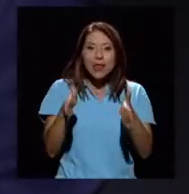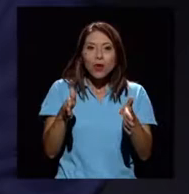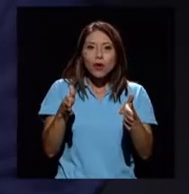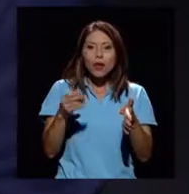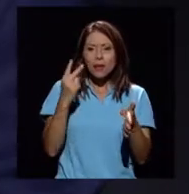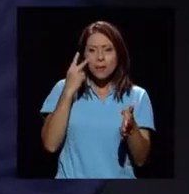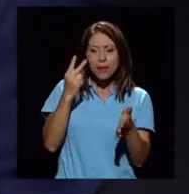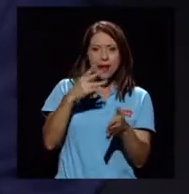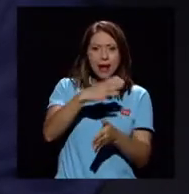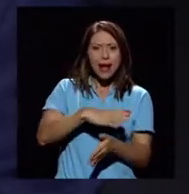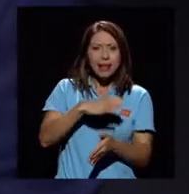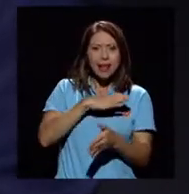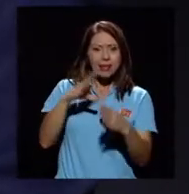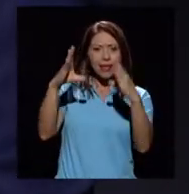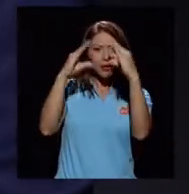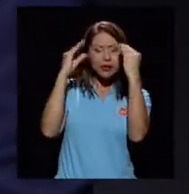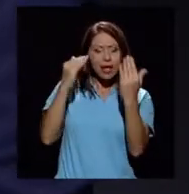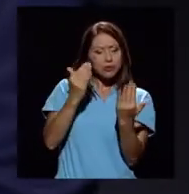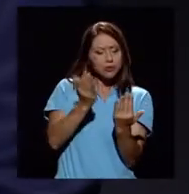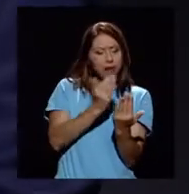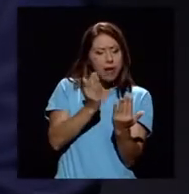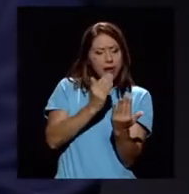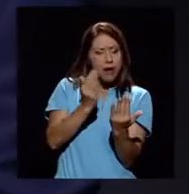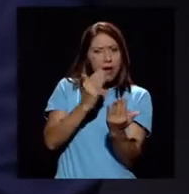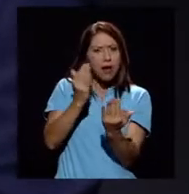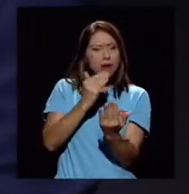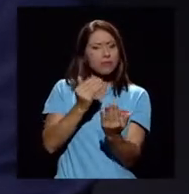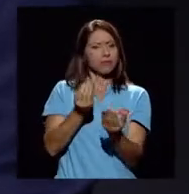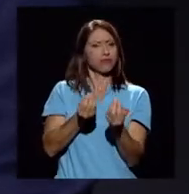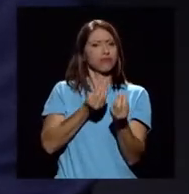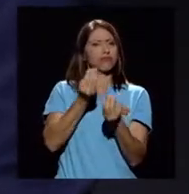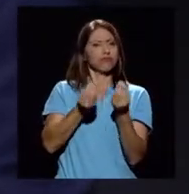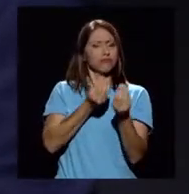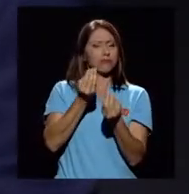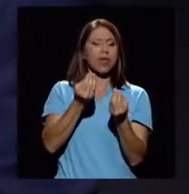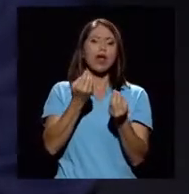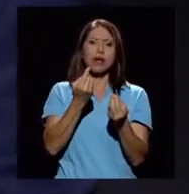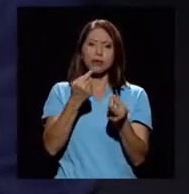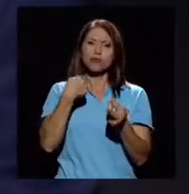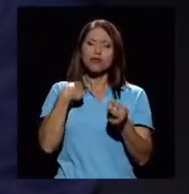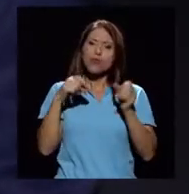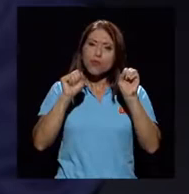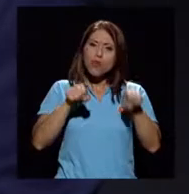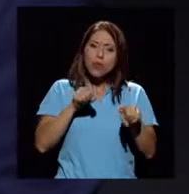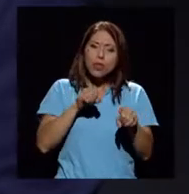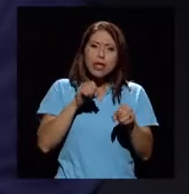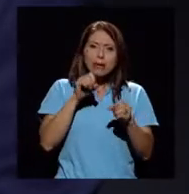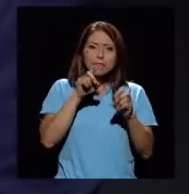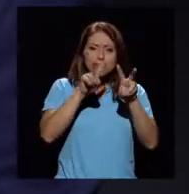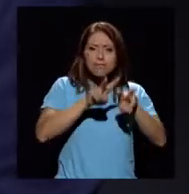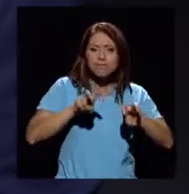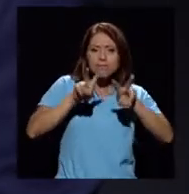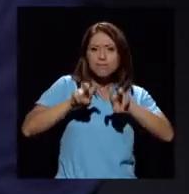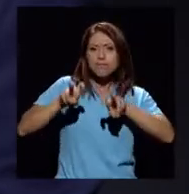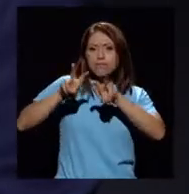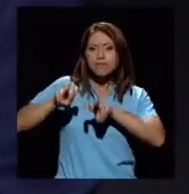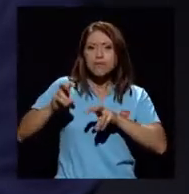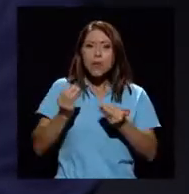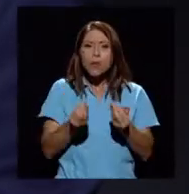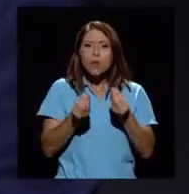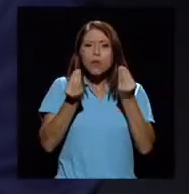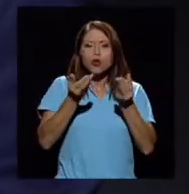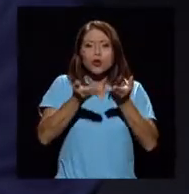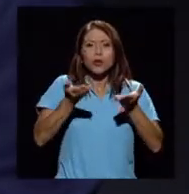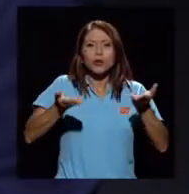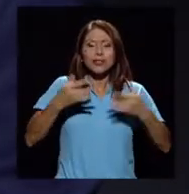fue como muy intrigante, ¿verdad? Y pude explorar un montón de cosas que fue muy